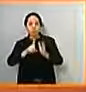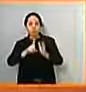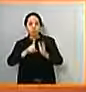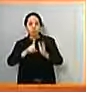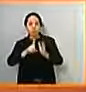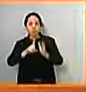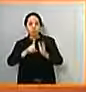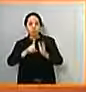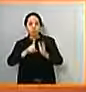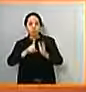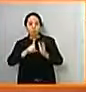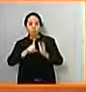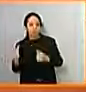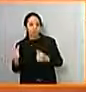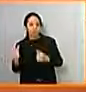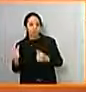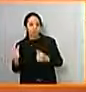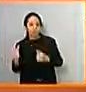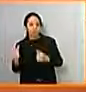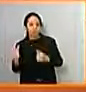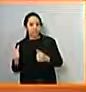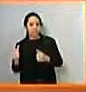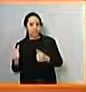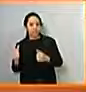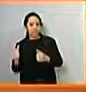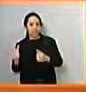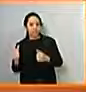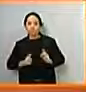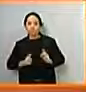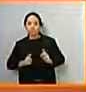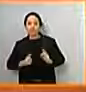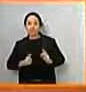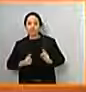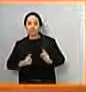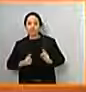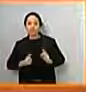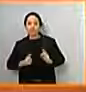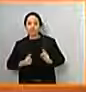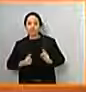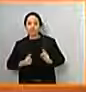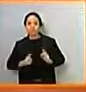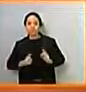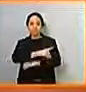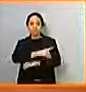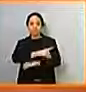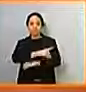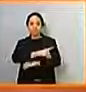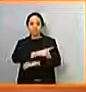Los esperamos. Recuerda que el Loto te cambia la vida cada día, todos los días.